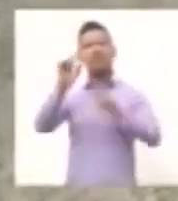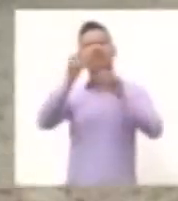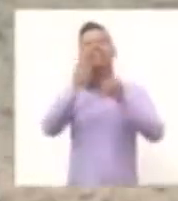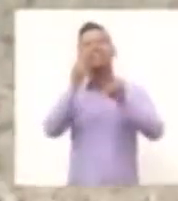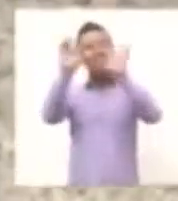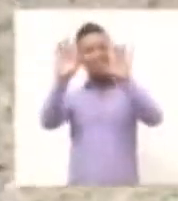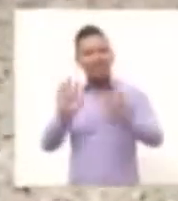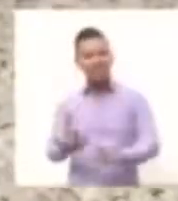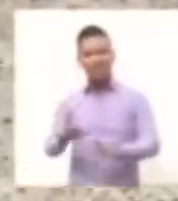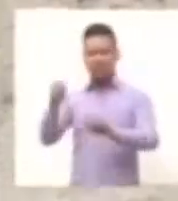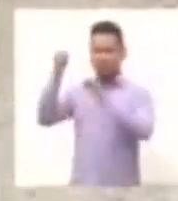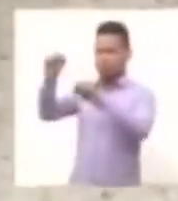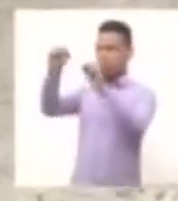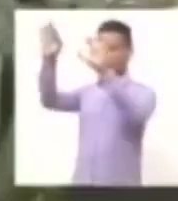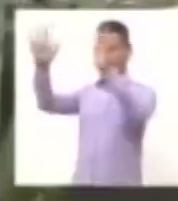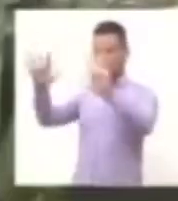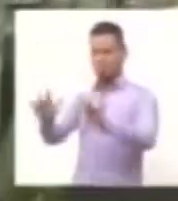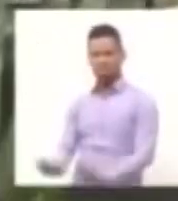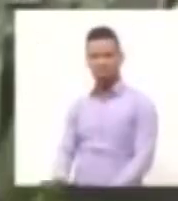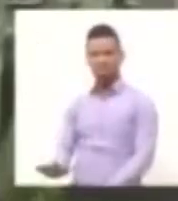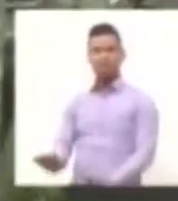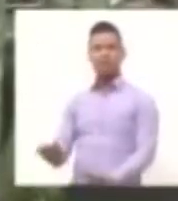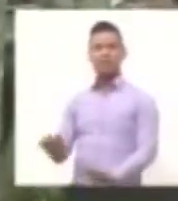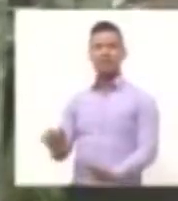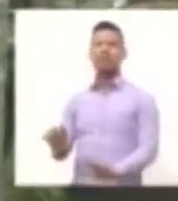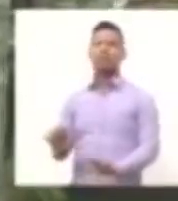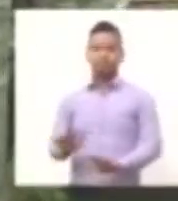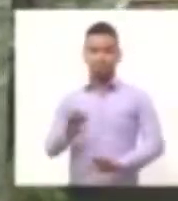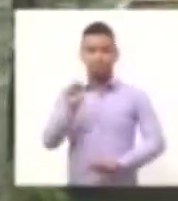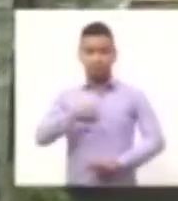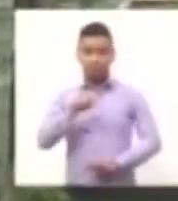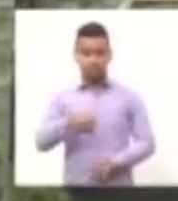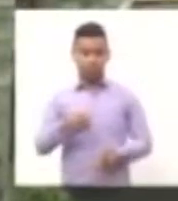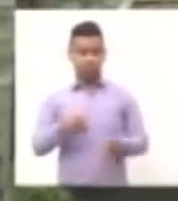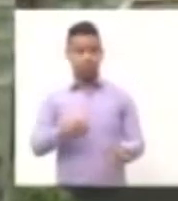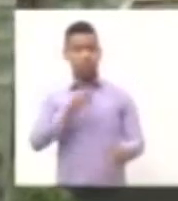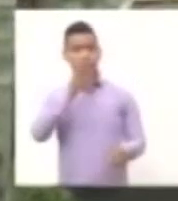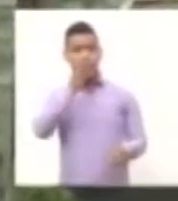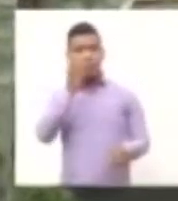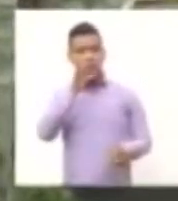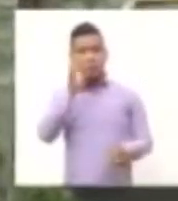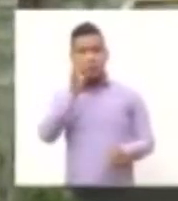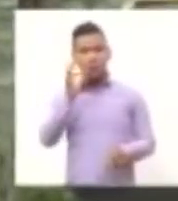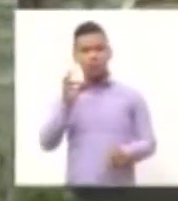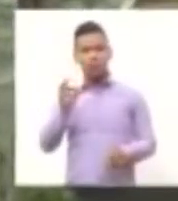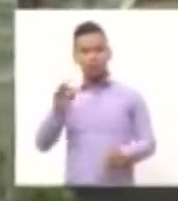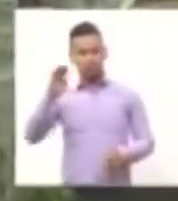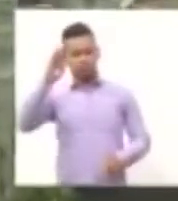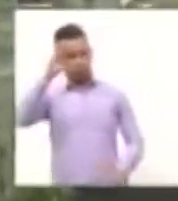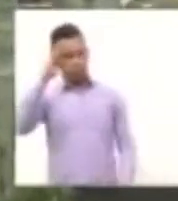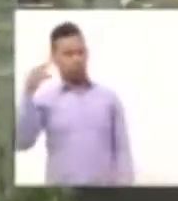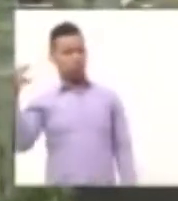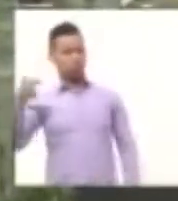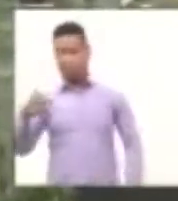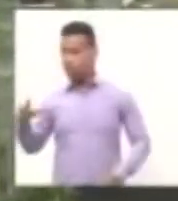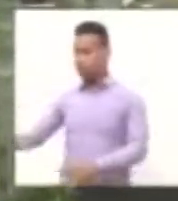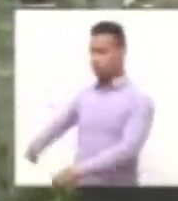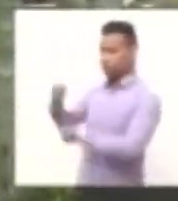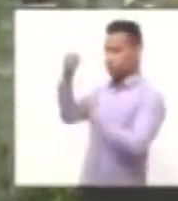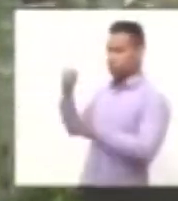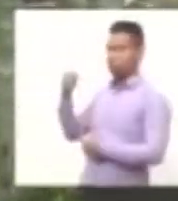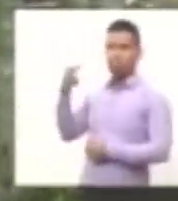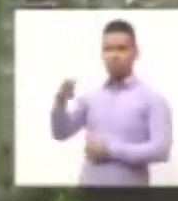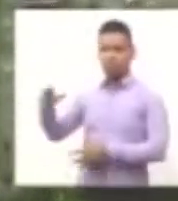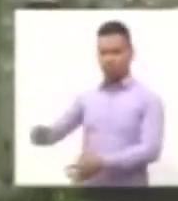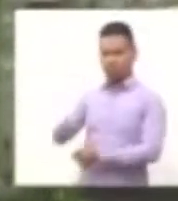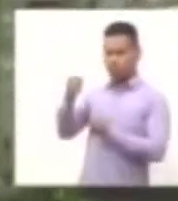infringió algunas heridas. Capturado a una persona que portaba una pistola con el agravante que se encontraba en estado de embriaguez. Al ser conducido al Palacio